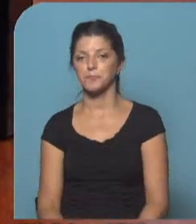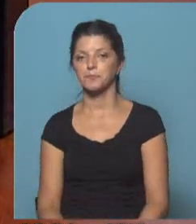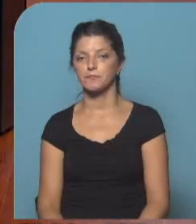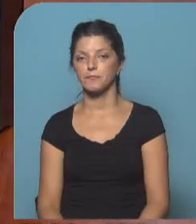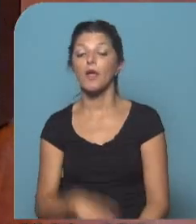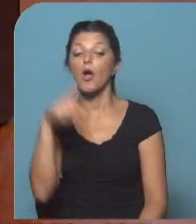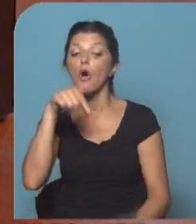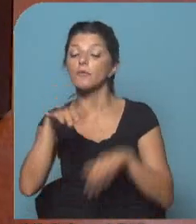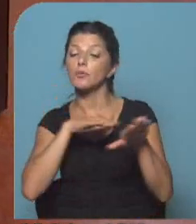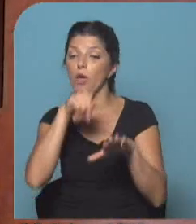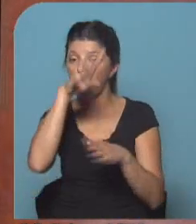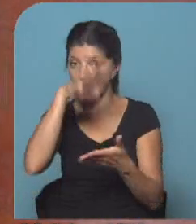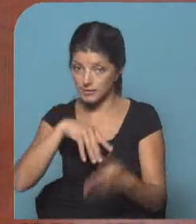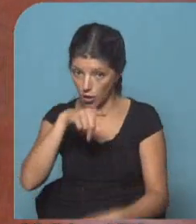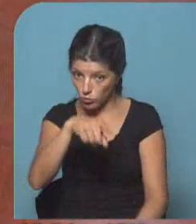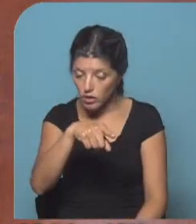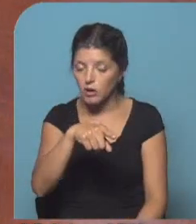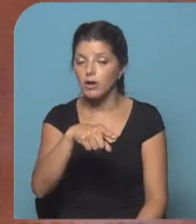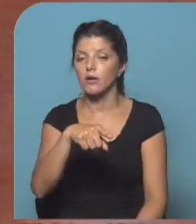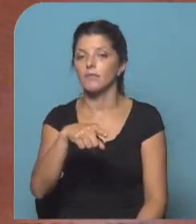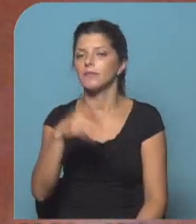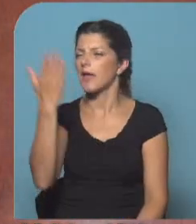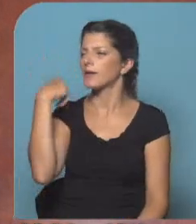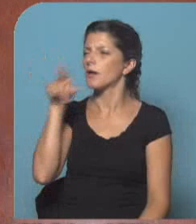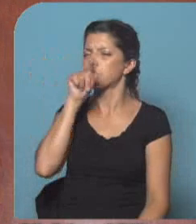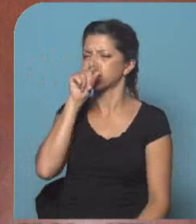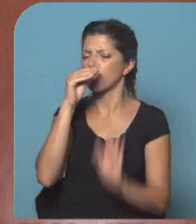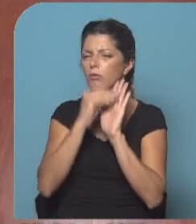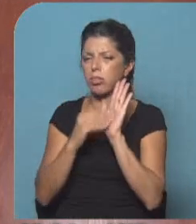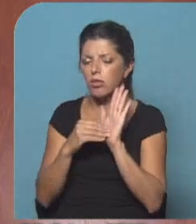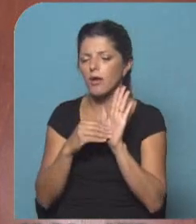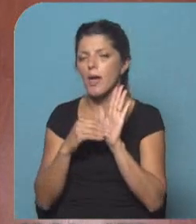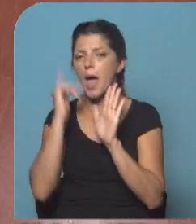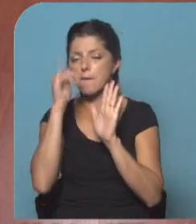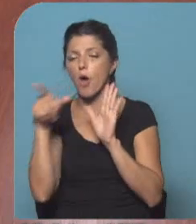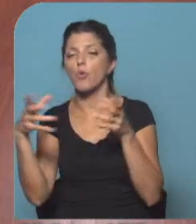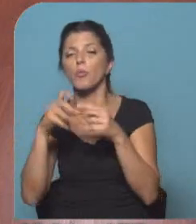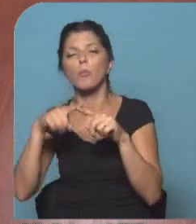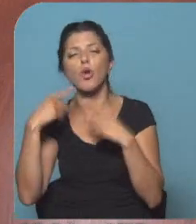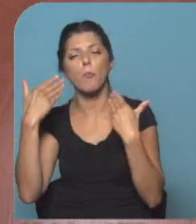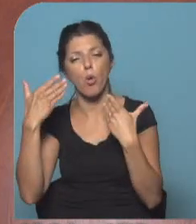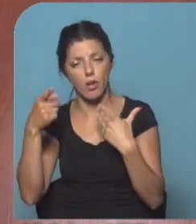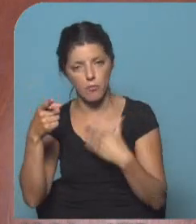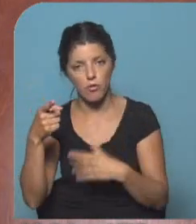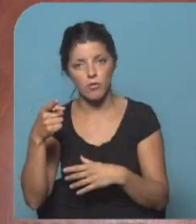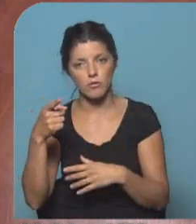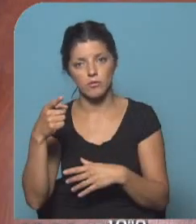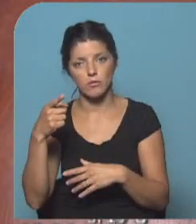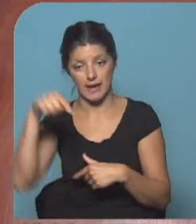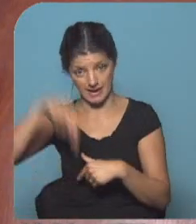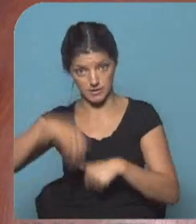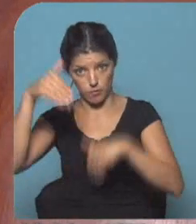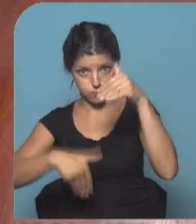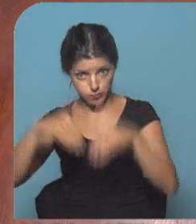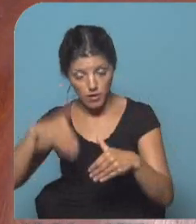Cataluña. Ahí, retomando un poco lo que decía Rulo, había un tuit que circulaba que decía que Podemos, por ejemplo, en el caso de estas elecciones, era una